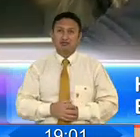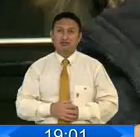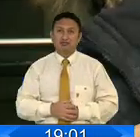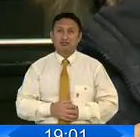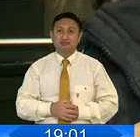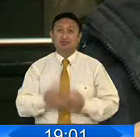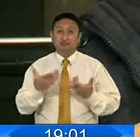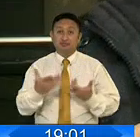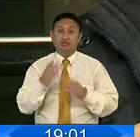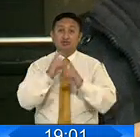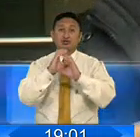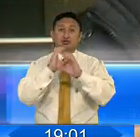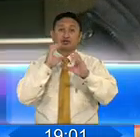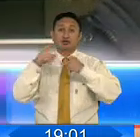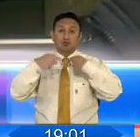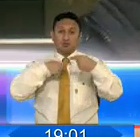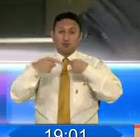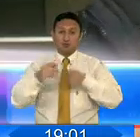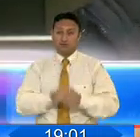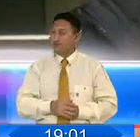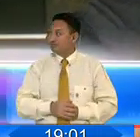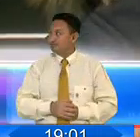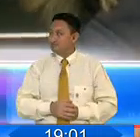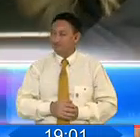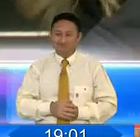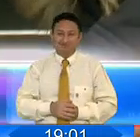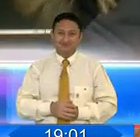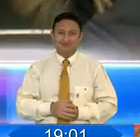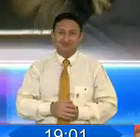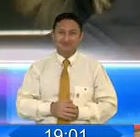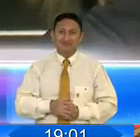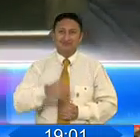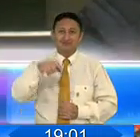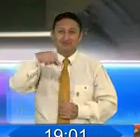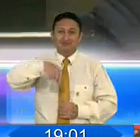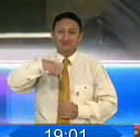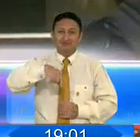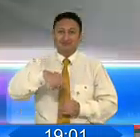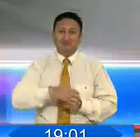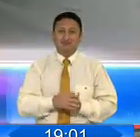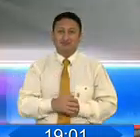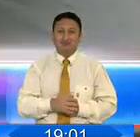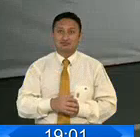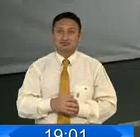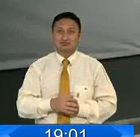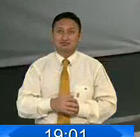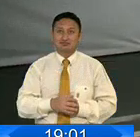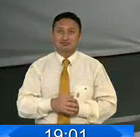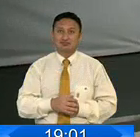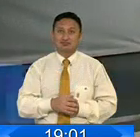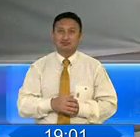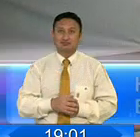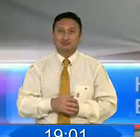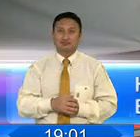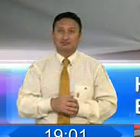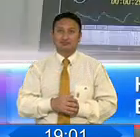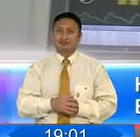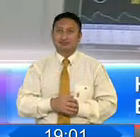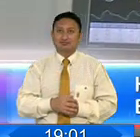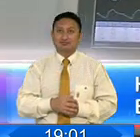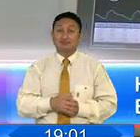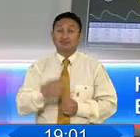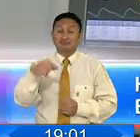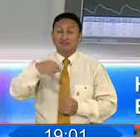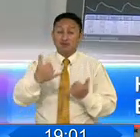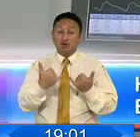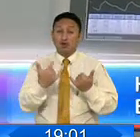del transporte público, no fue mucho lo que ocupé el transporte público. Pero si fuera del hospital el panorama es este, dentro